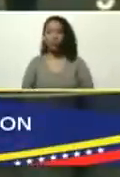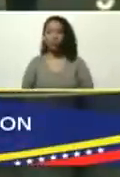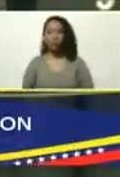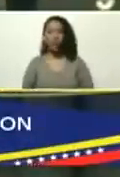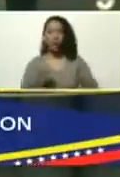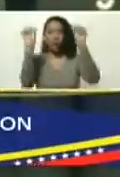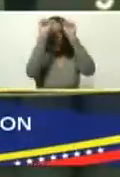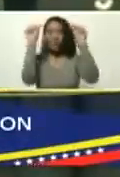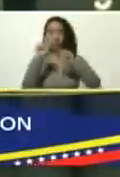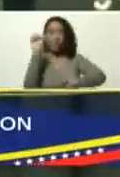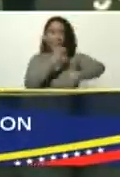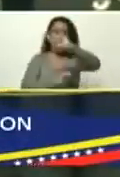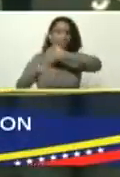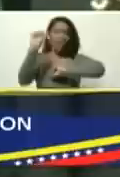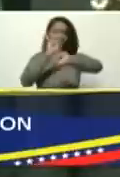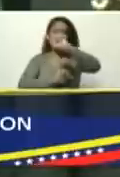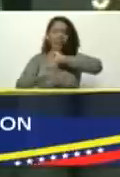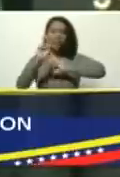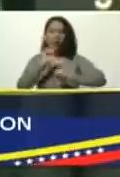del sistema defensivo,